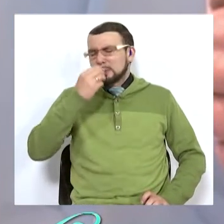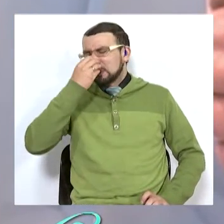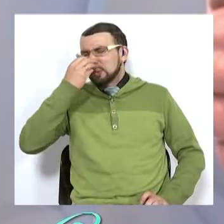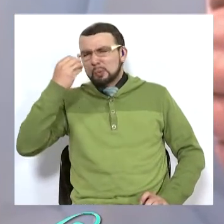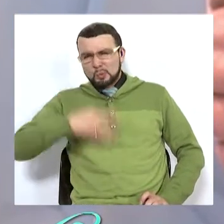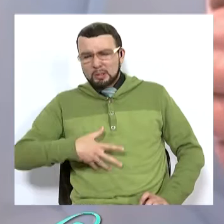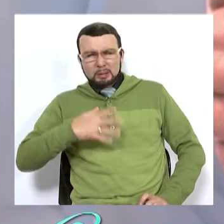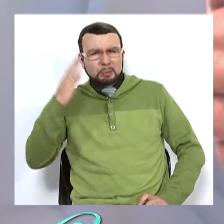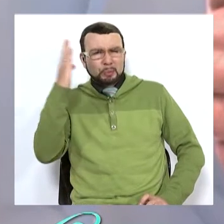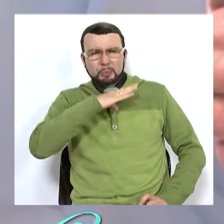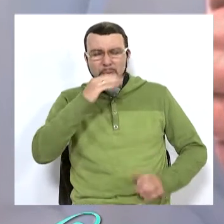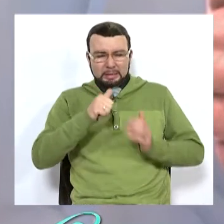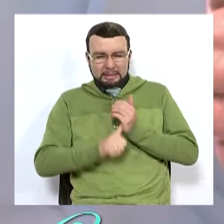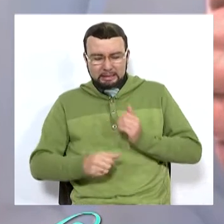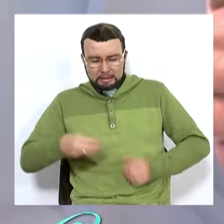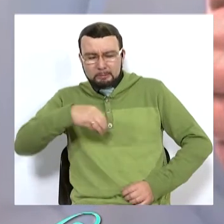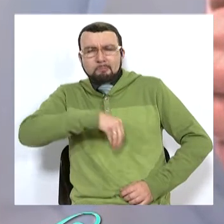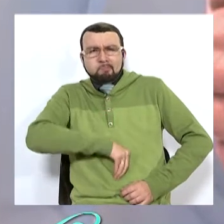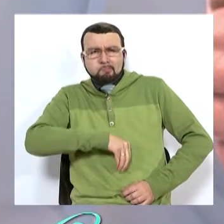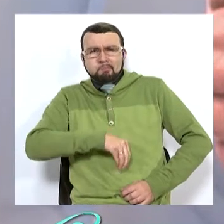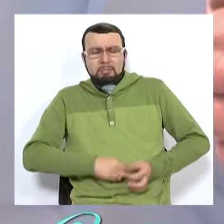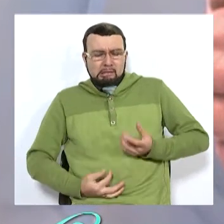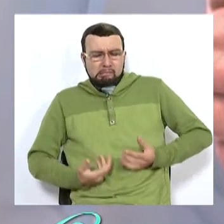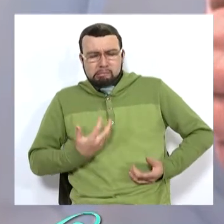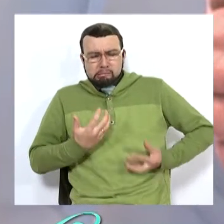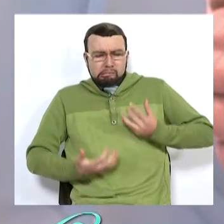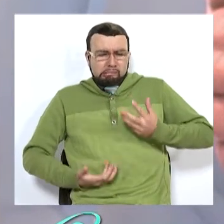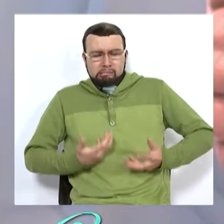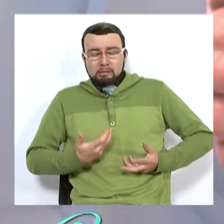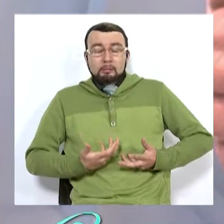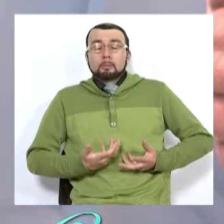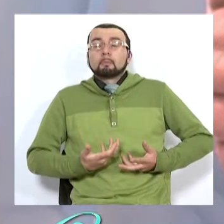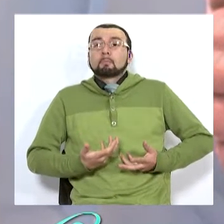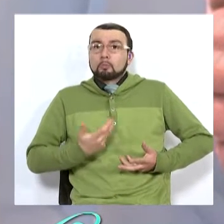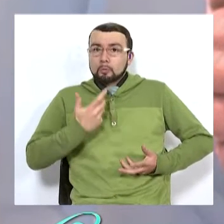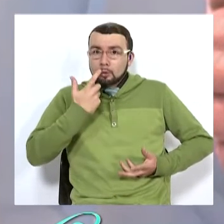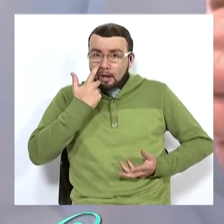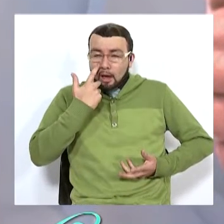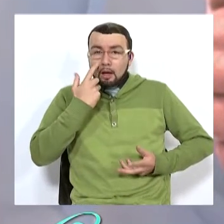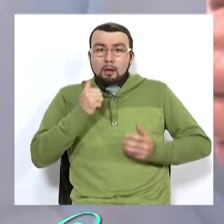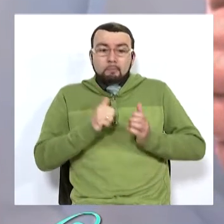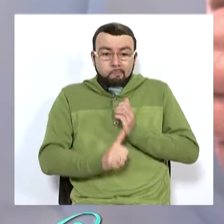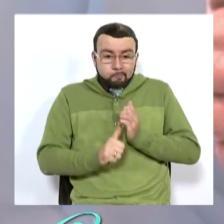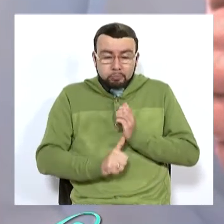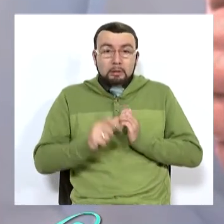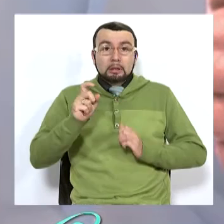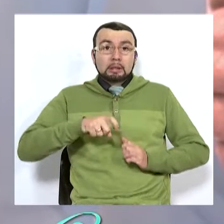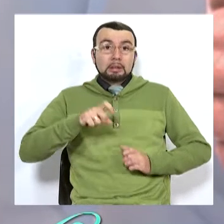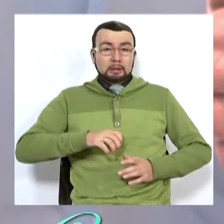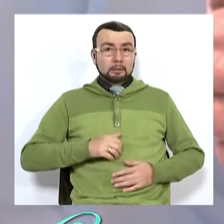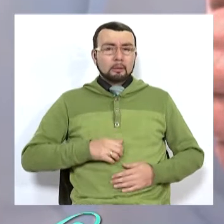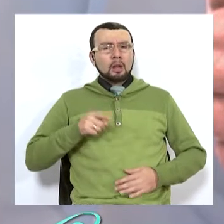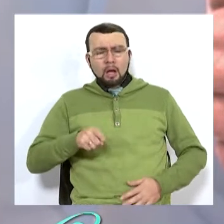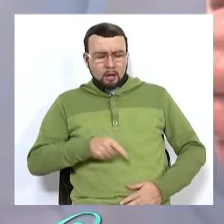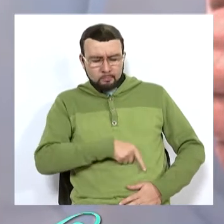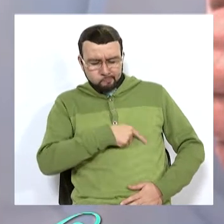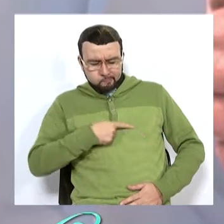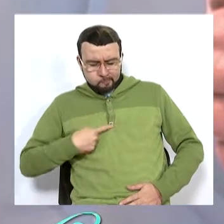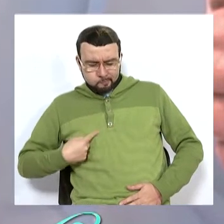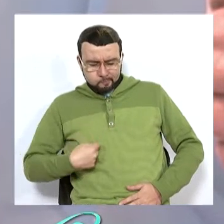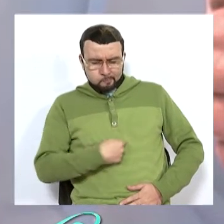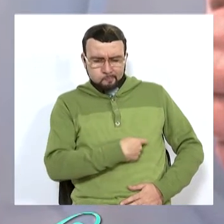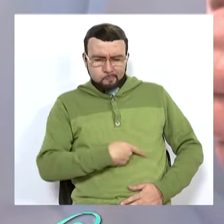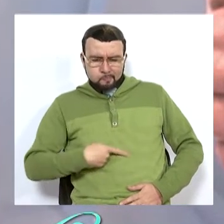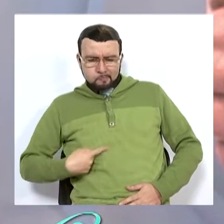fecal. Por eso es tan delicado el tema del estreñimiento, y en ese intestino se presentan muchísimas